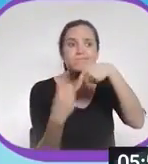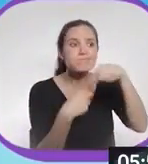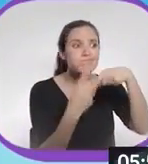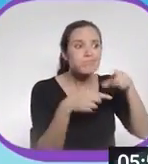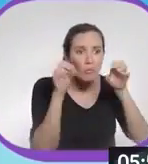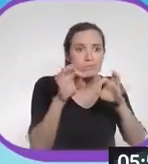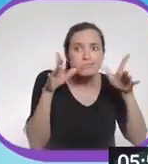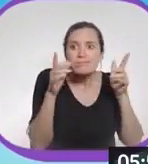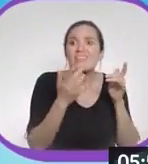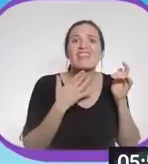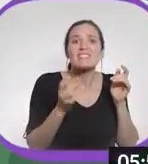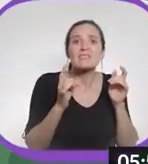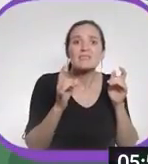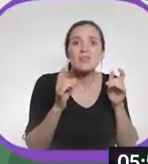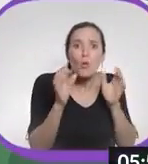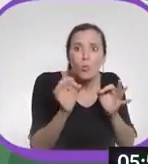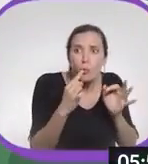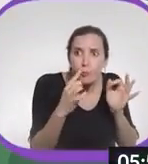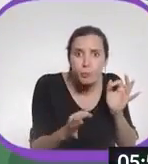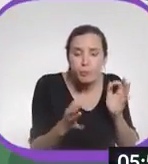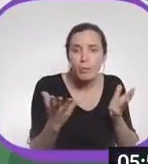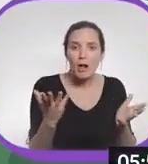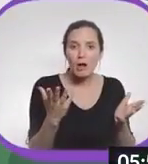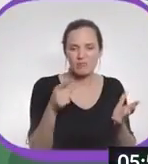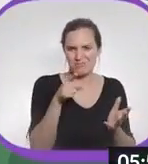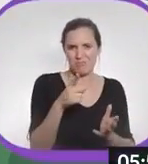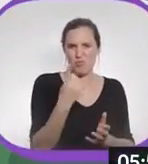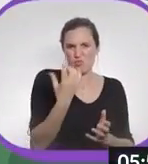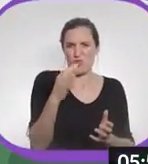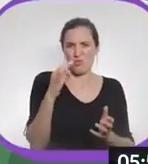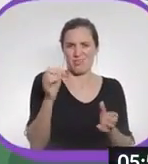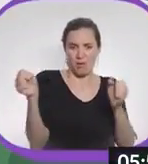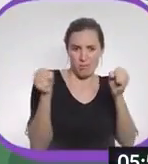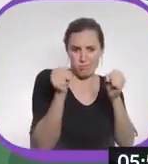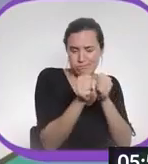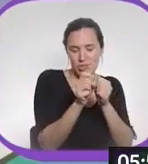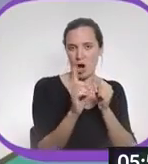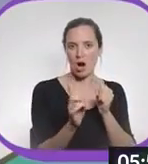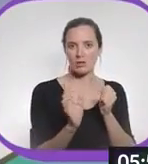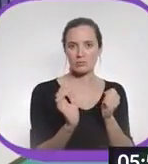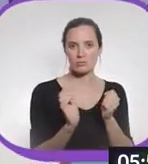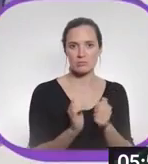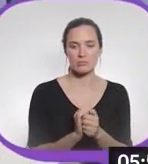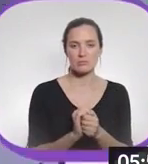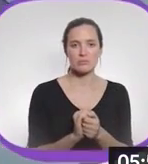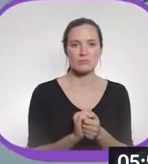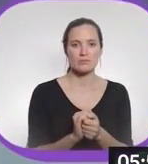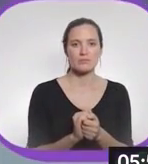deseos. Unos terribles deseos. Y parece que no eres el único que metieron en un casillero.